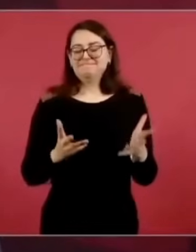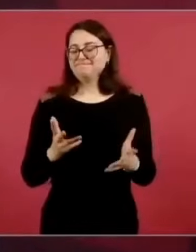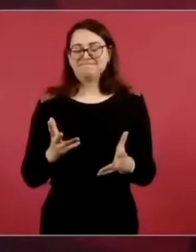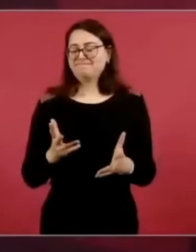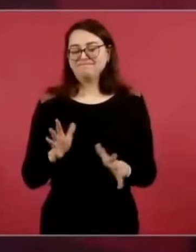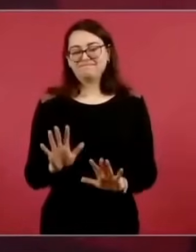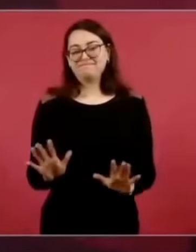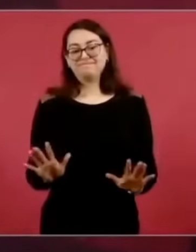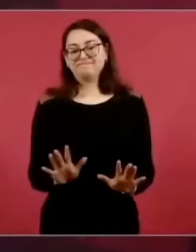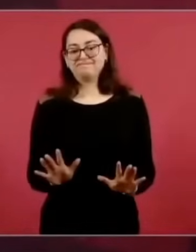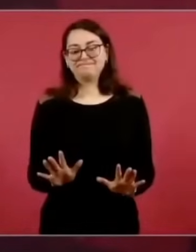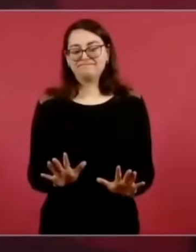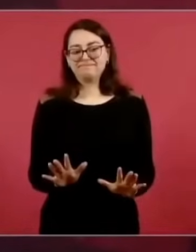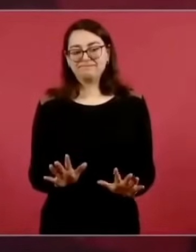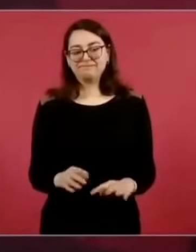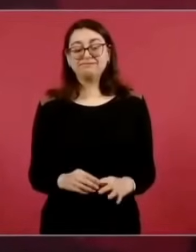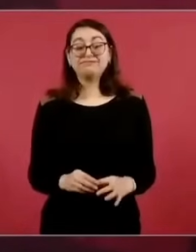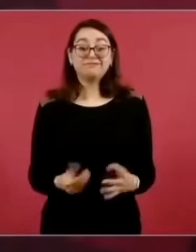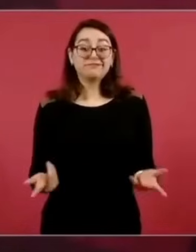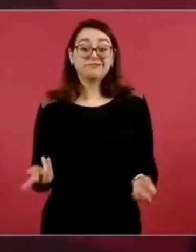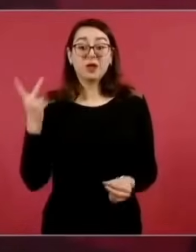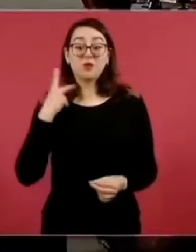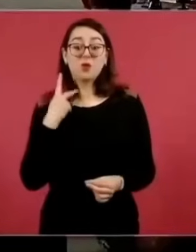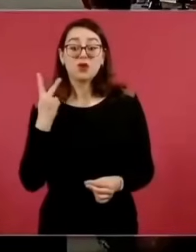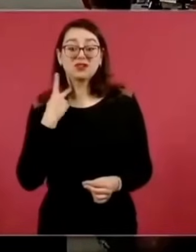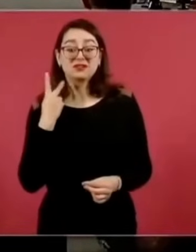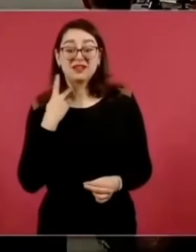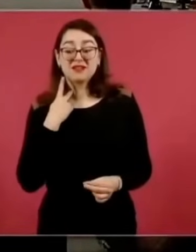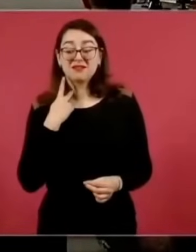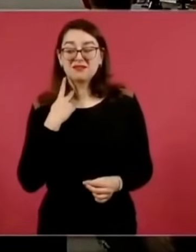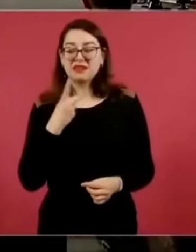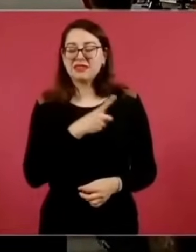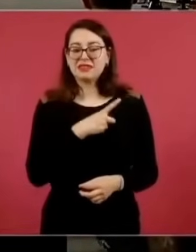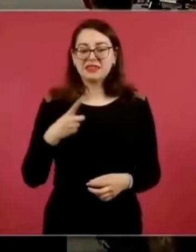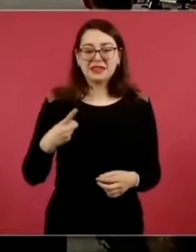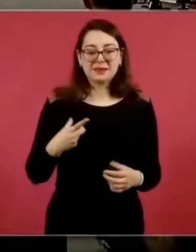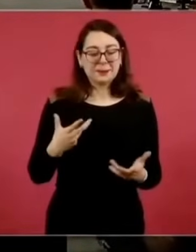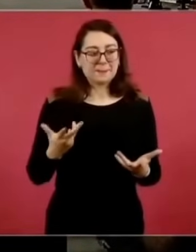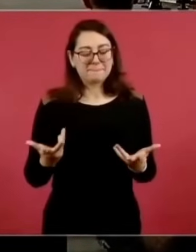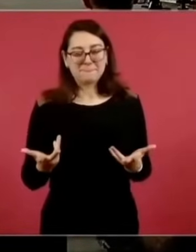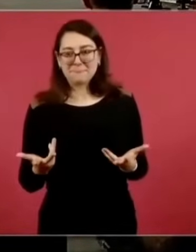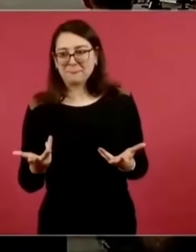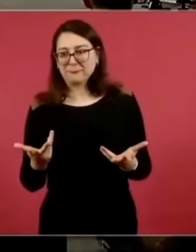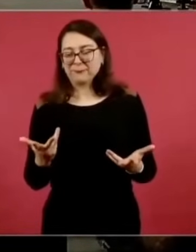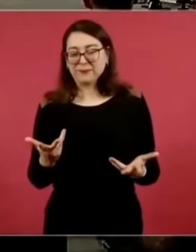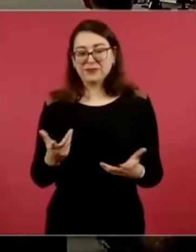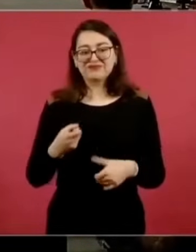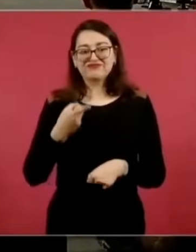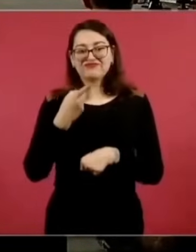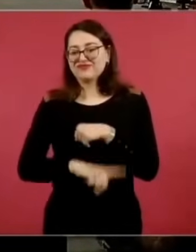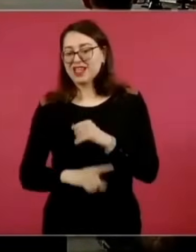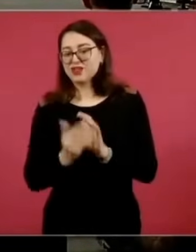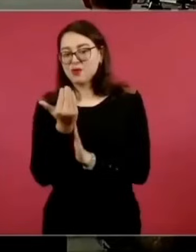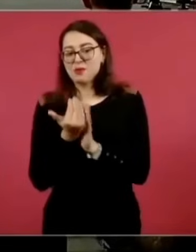Y la política también es optar siempre entre inconvenientes,